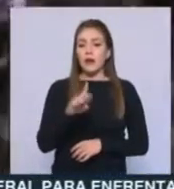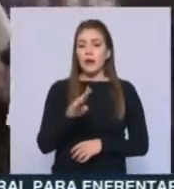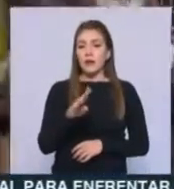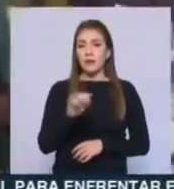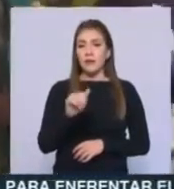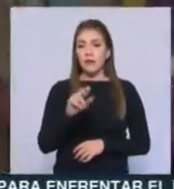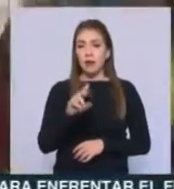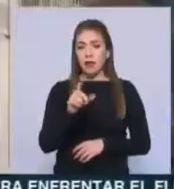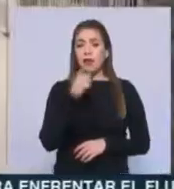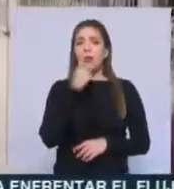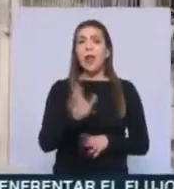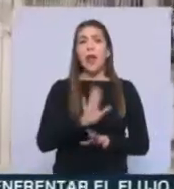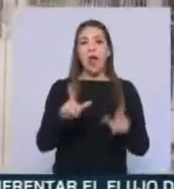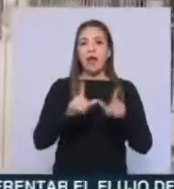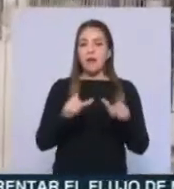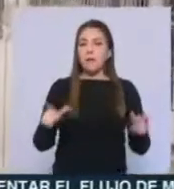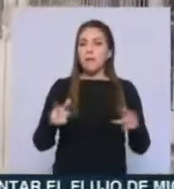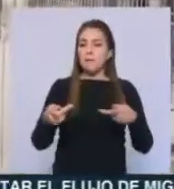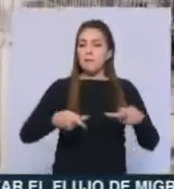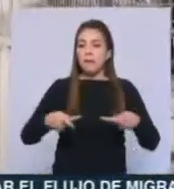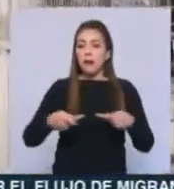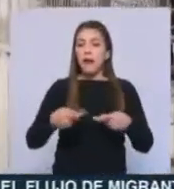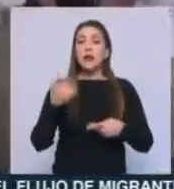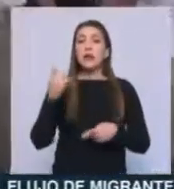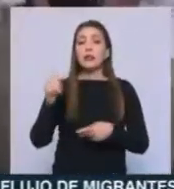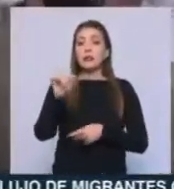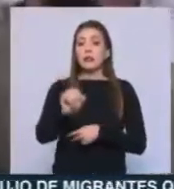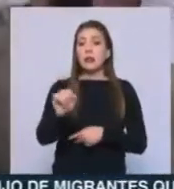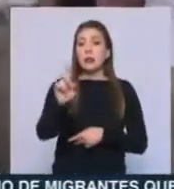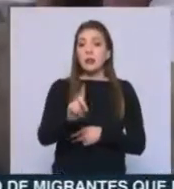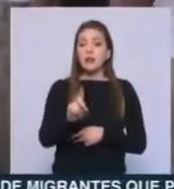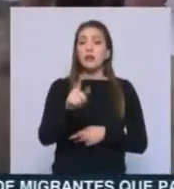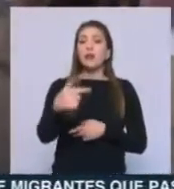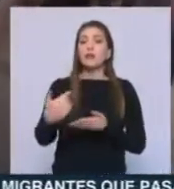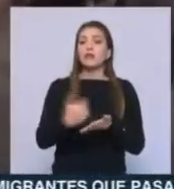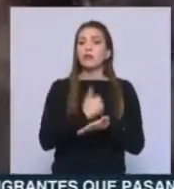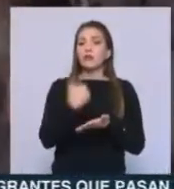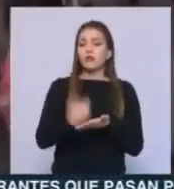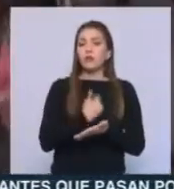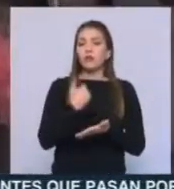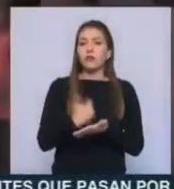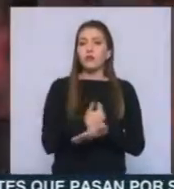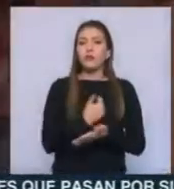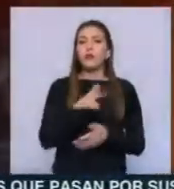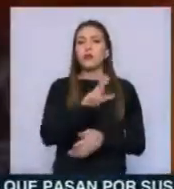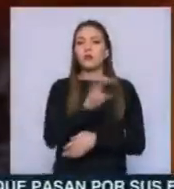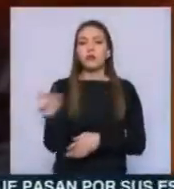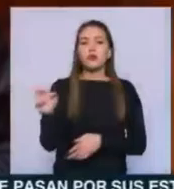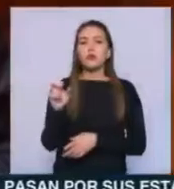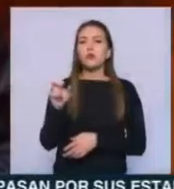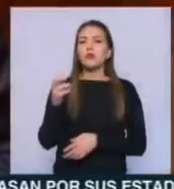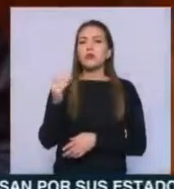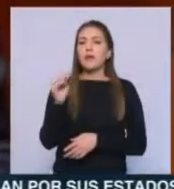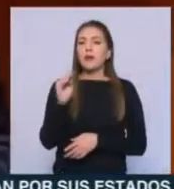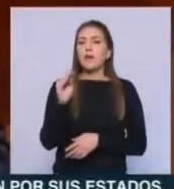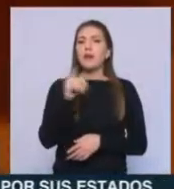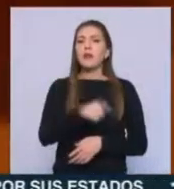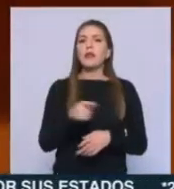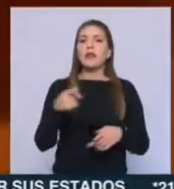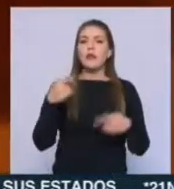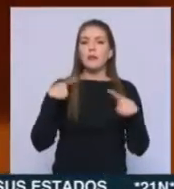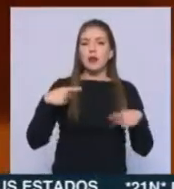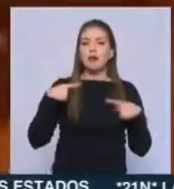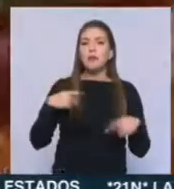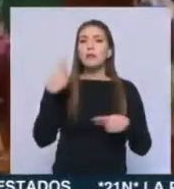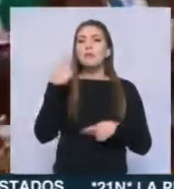el sábado y domingo entrarán 825 nuevos elementos al Instituto Nacional de Migración. También el canciller